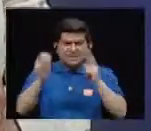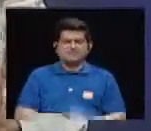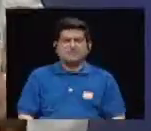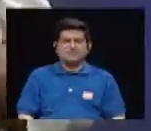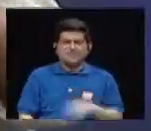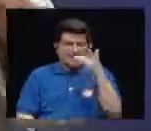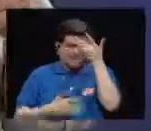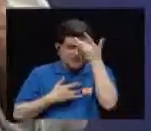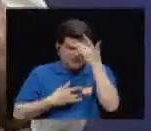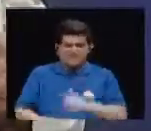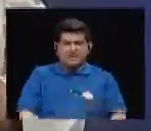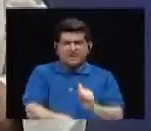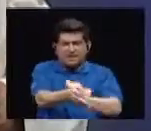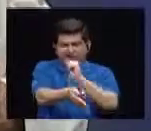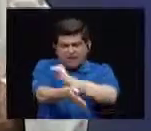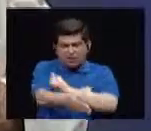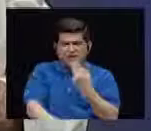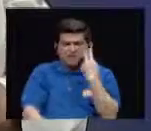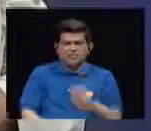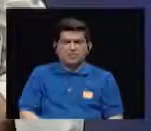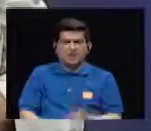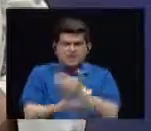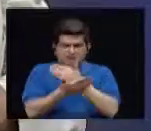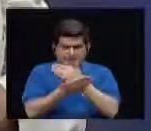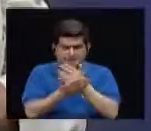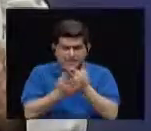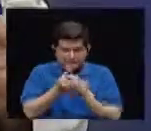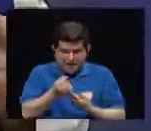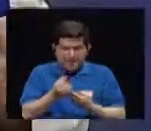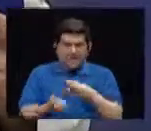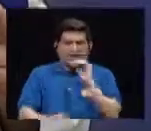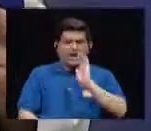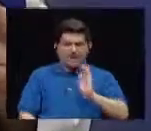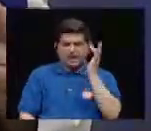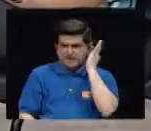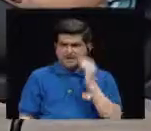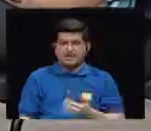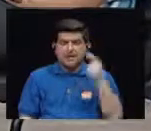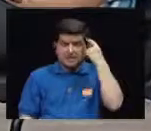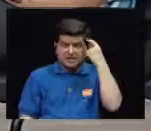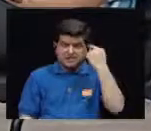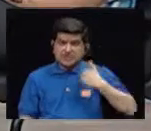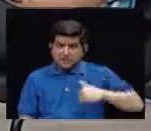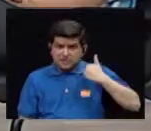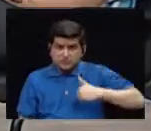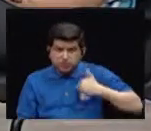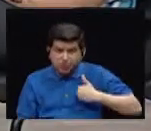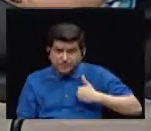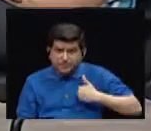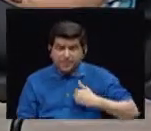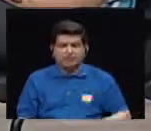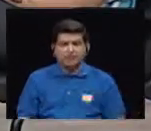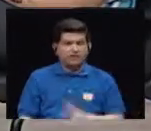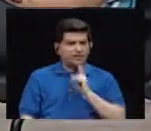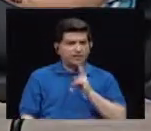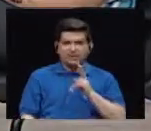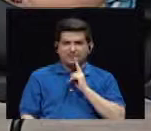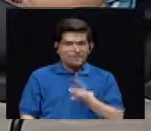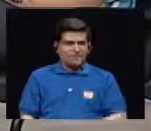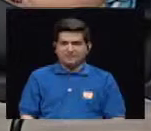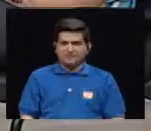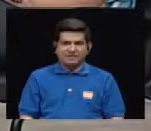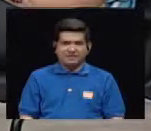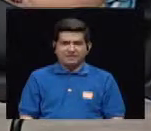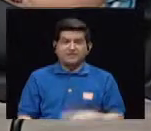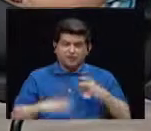del alcoholismo, cuando ve a la pareja y a la niña, piensa que es el hombre. Uh-huh. Y en realidad, bueno,